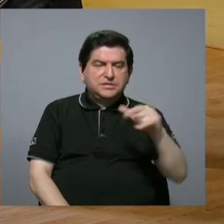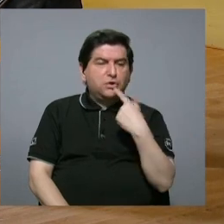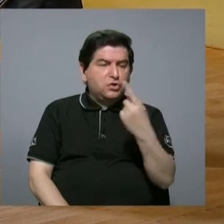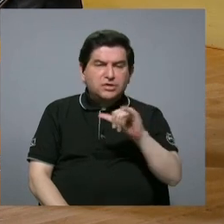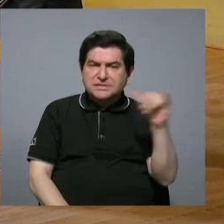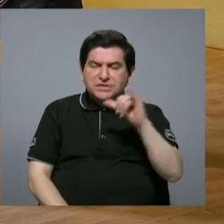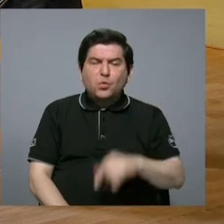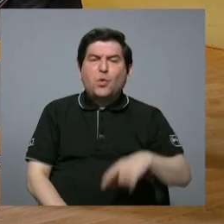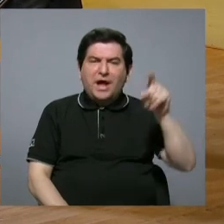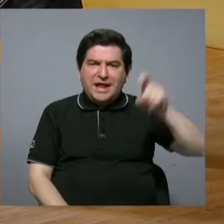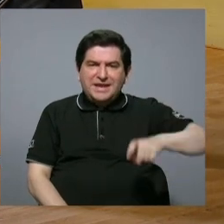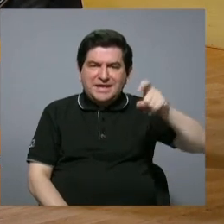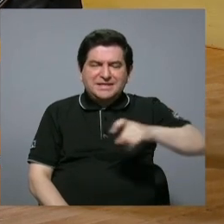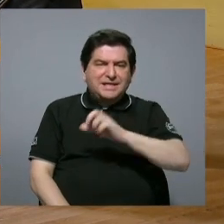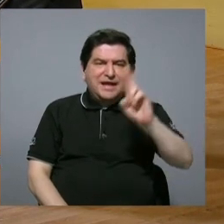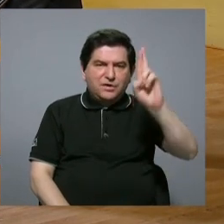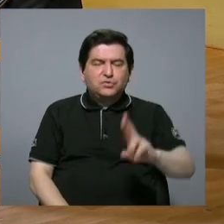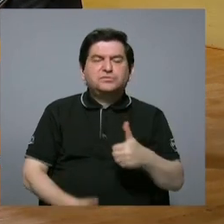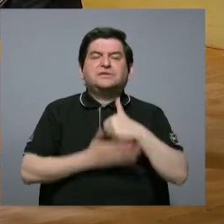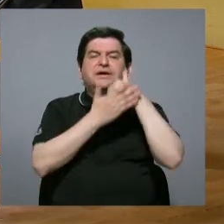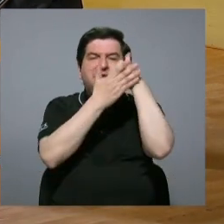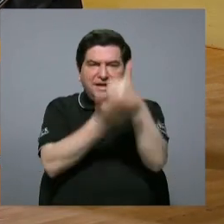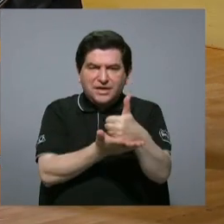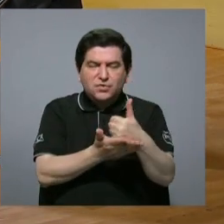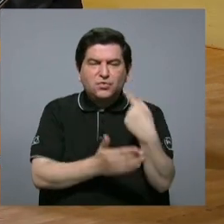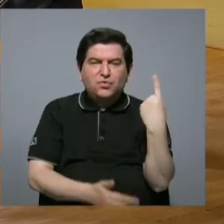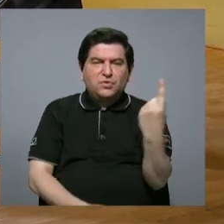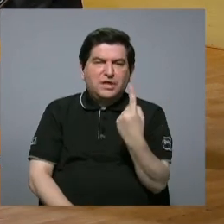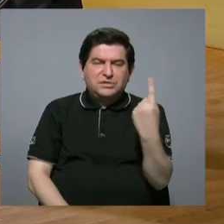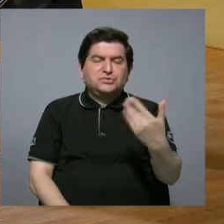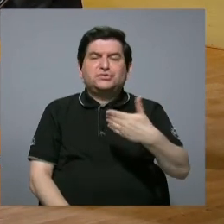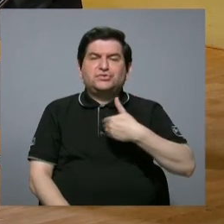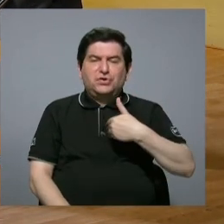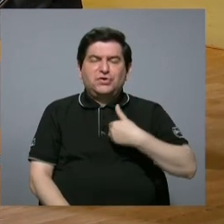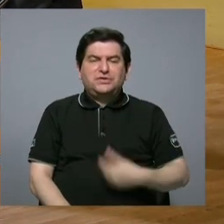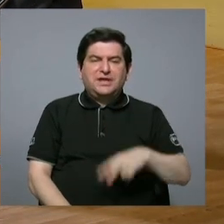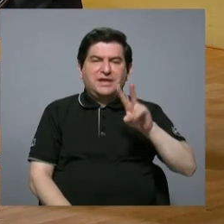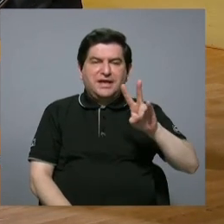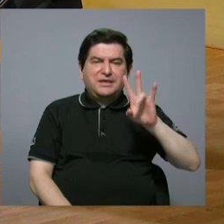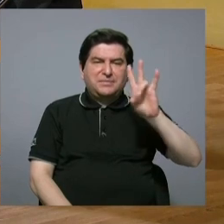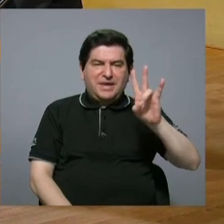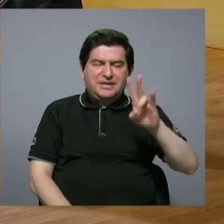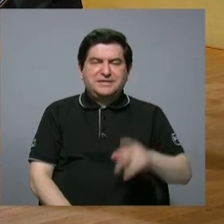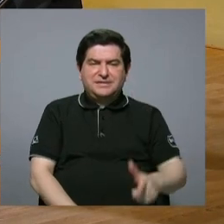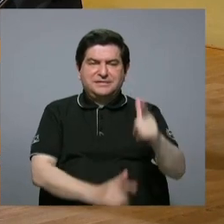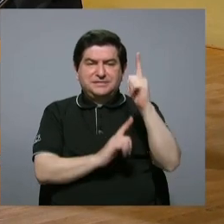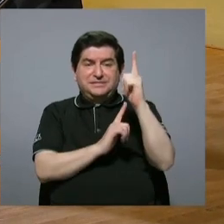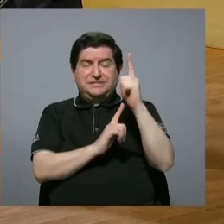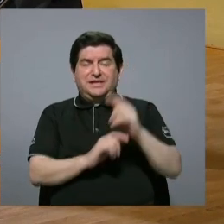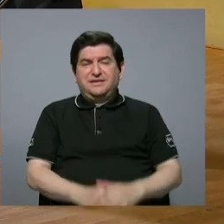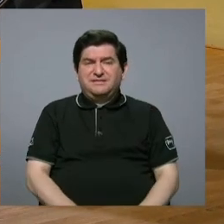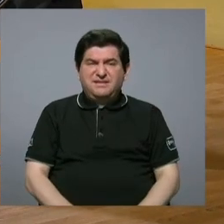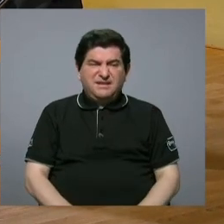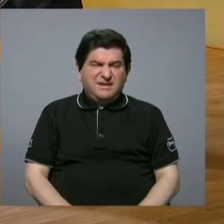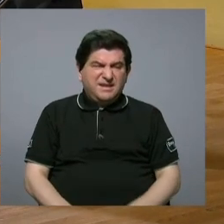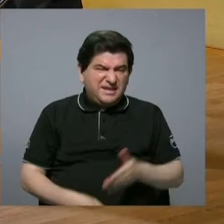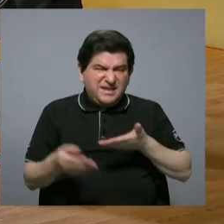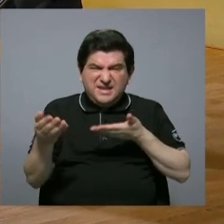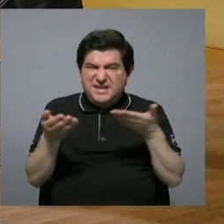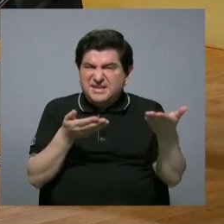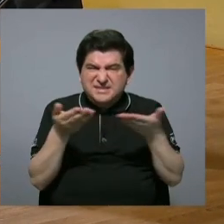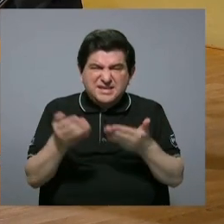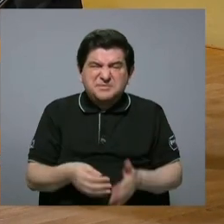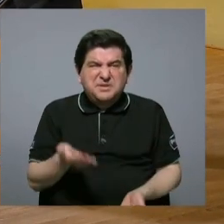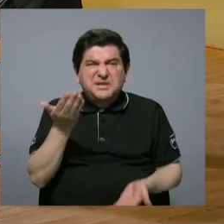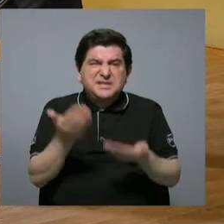que necesitan que Costa Rica los ayude porque solo hay 27 fusiles, de los que sirven como